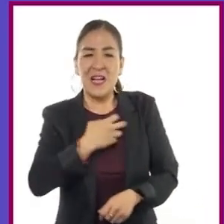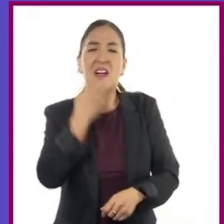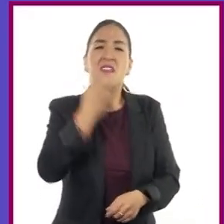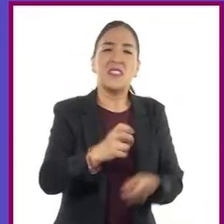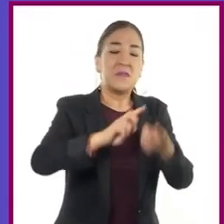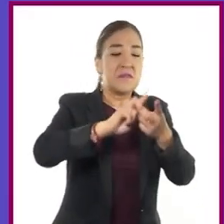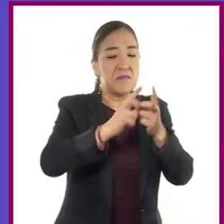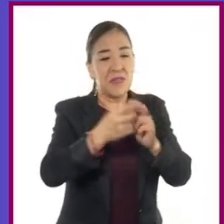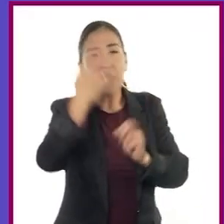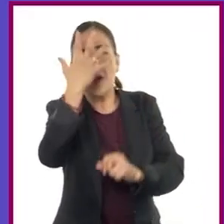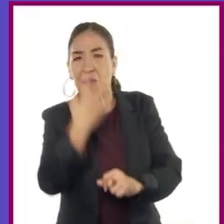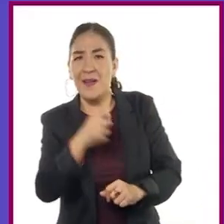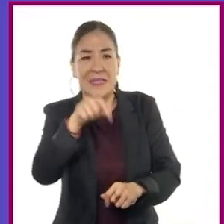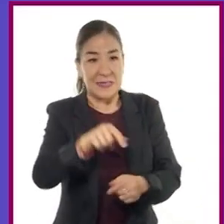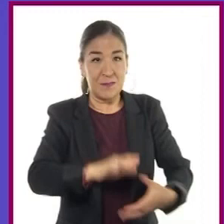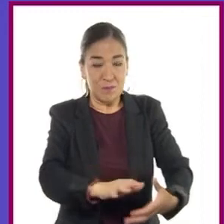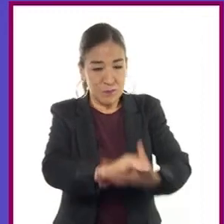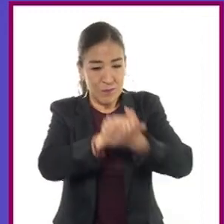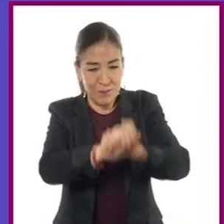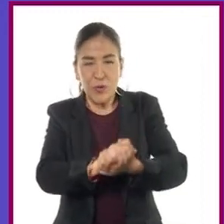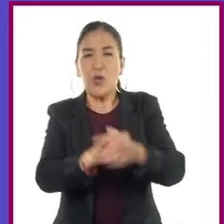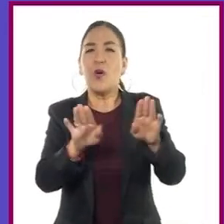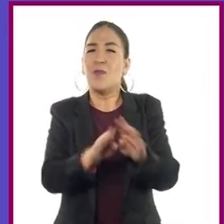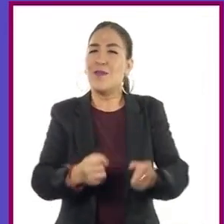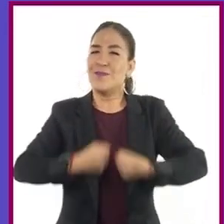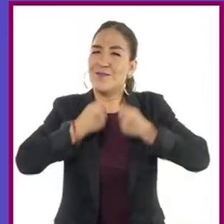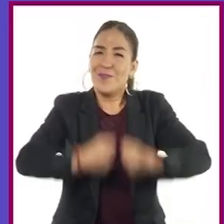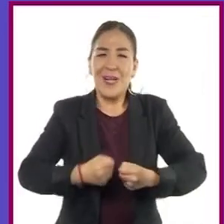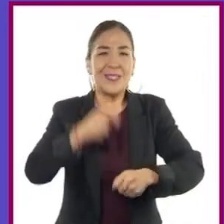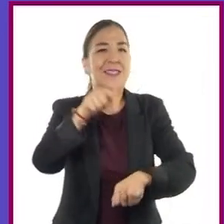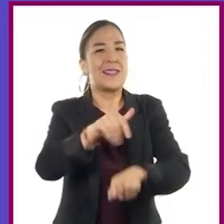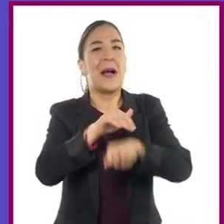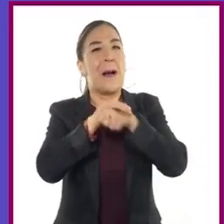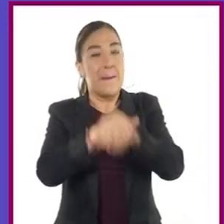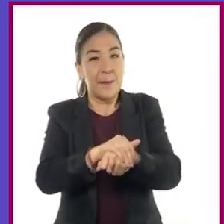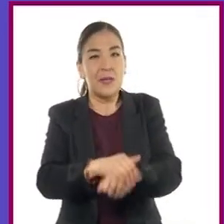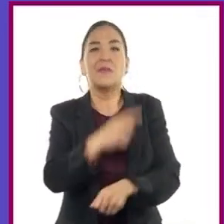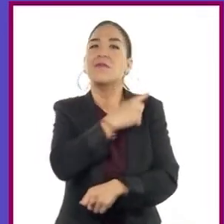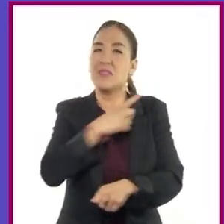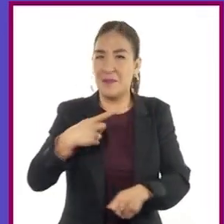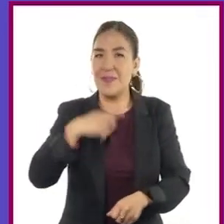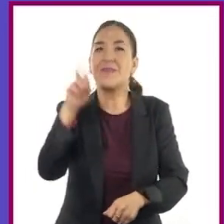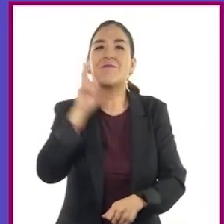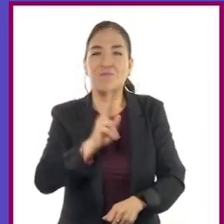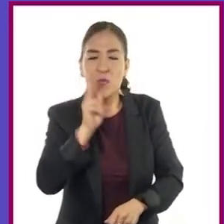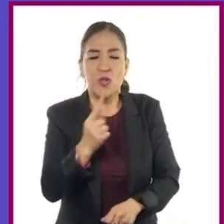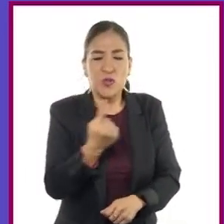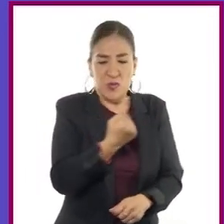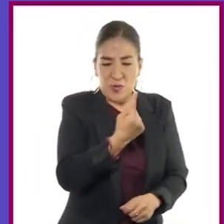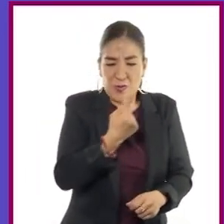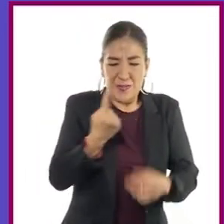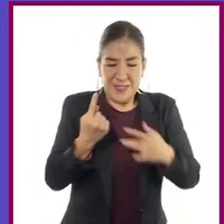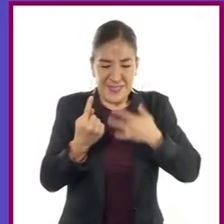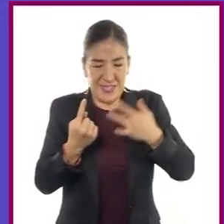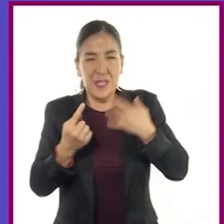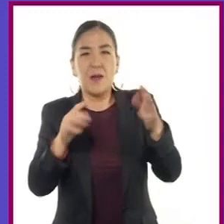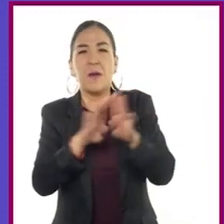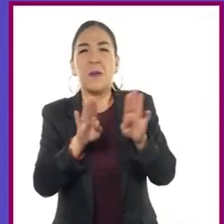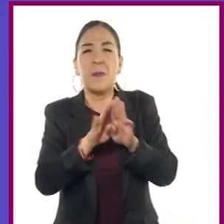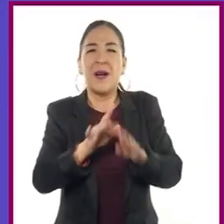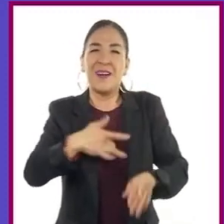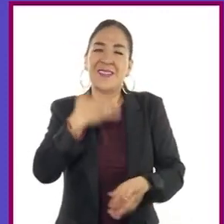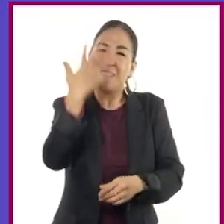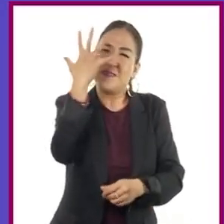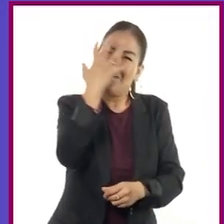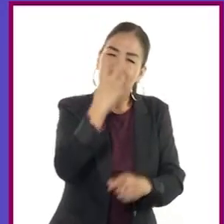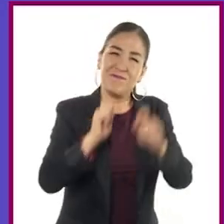mano tenga la firmeza que no tuvo la mano del amigo. Probar la soledad sin que el vinagre haga torcer mi boca.